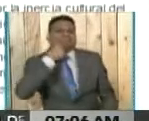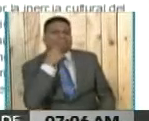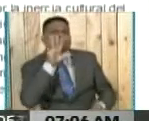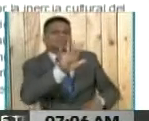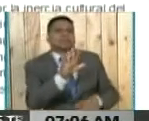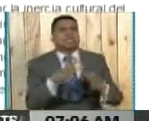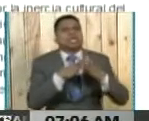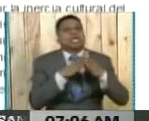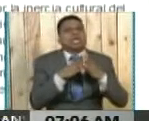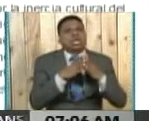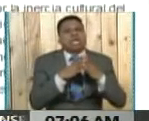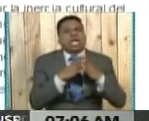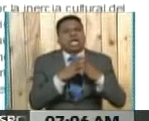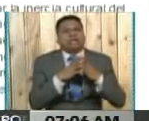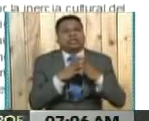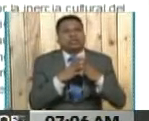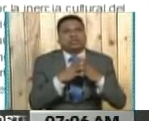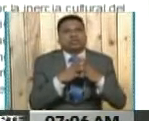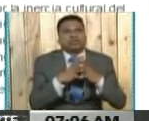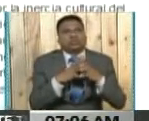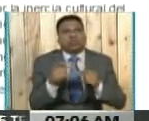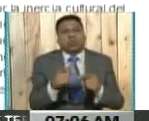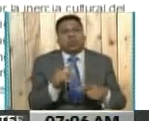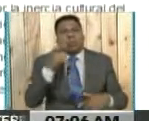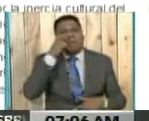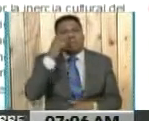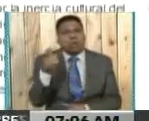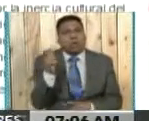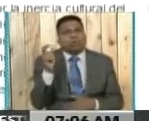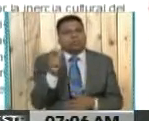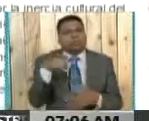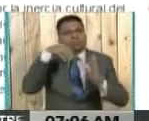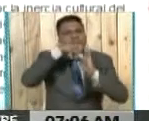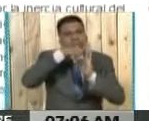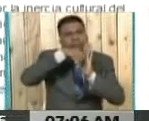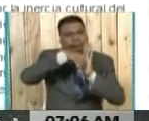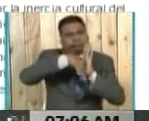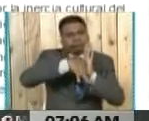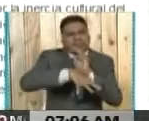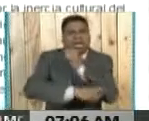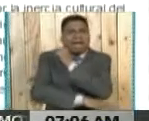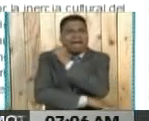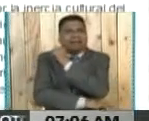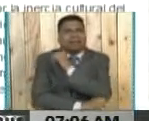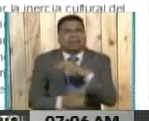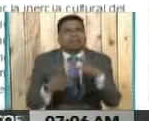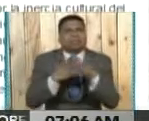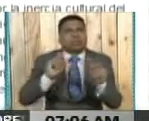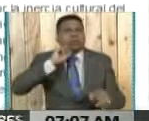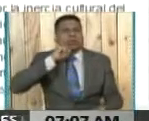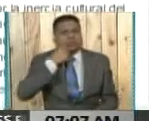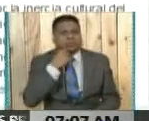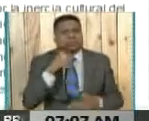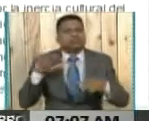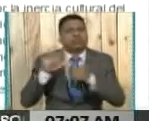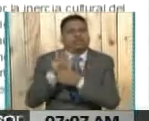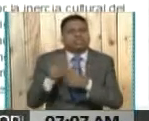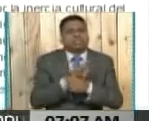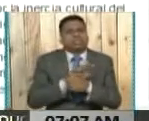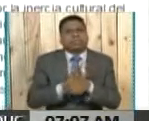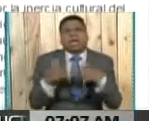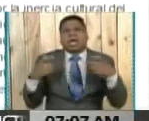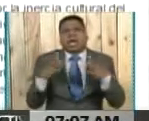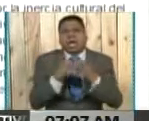su condición de pueblo arraizado. La construcción simbólica de esa Unión Soviética fue insuficiente para competir con el